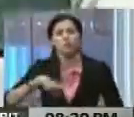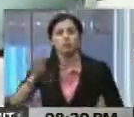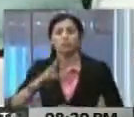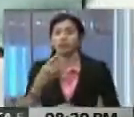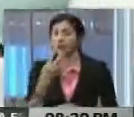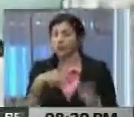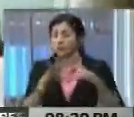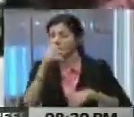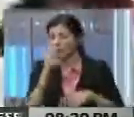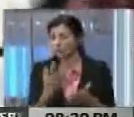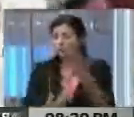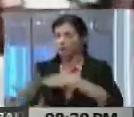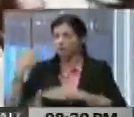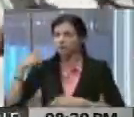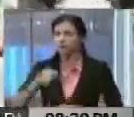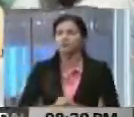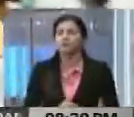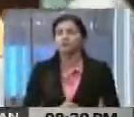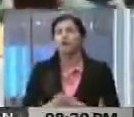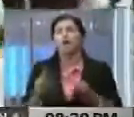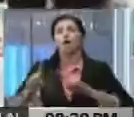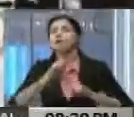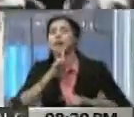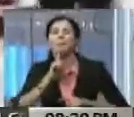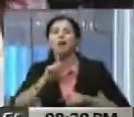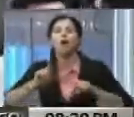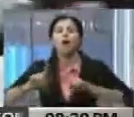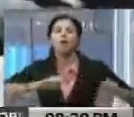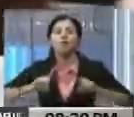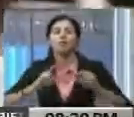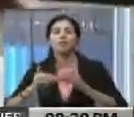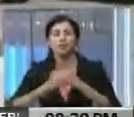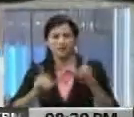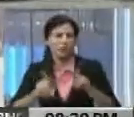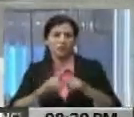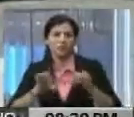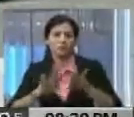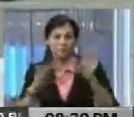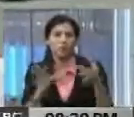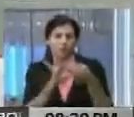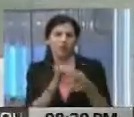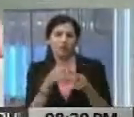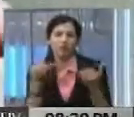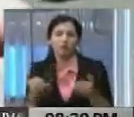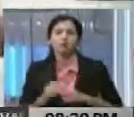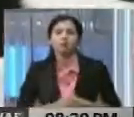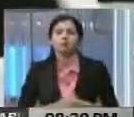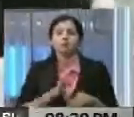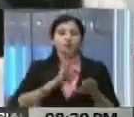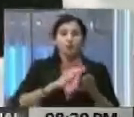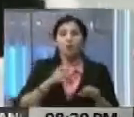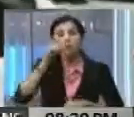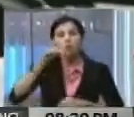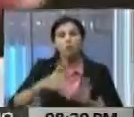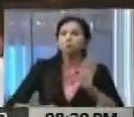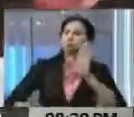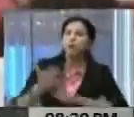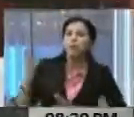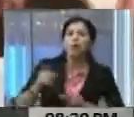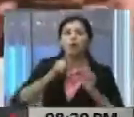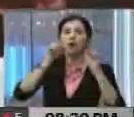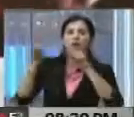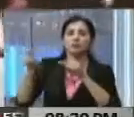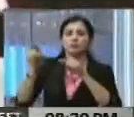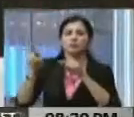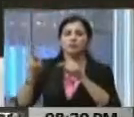14 años, la Coordinadora Democrática convocó de forma irresponsable a una marcha hacia la sede del Poder Ejecutivo que terminó